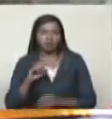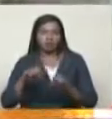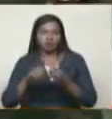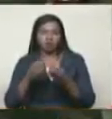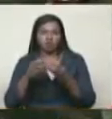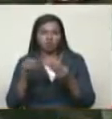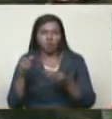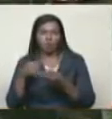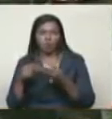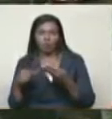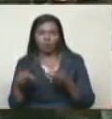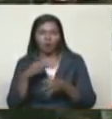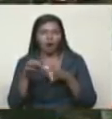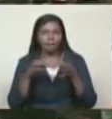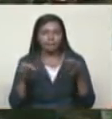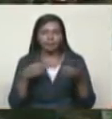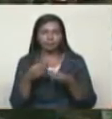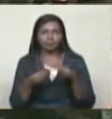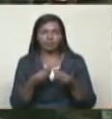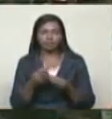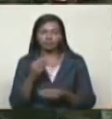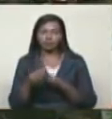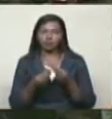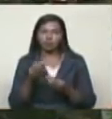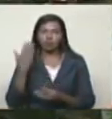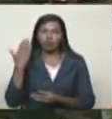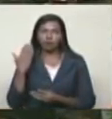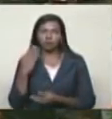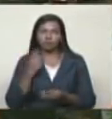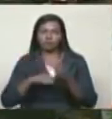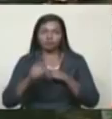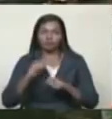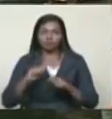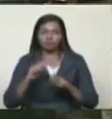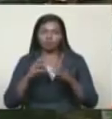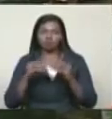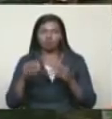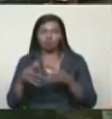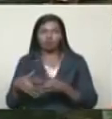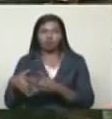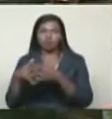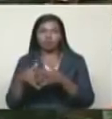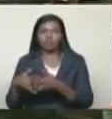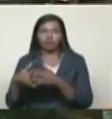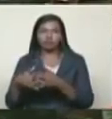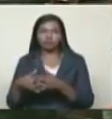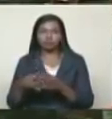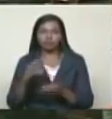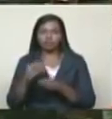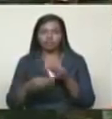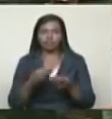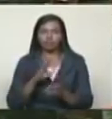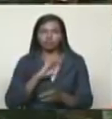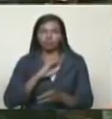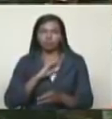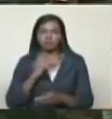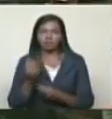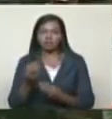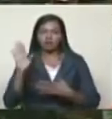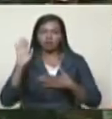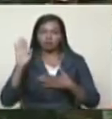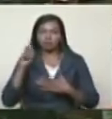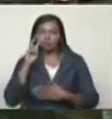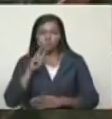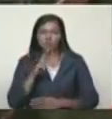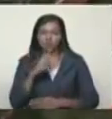las amarras que antes nos hicieron depender del imperialismo. Parte entonces del reconocimiento